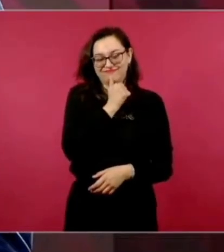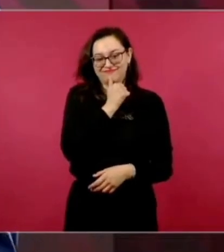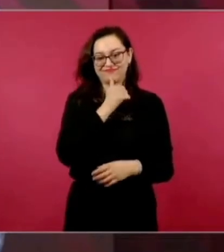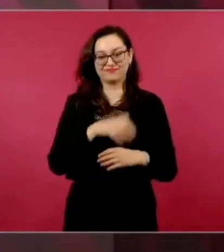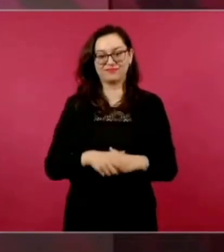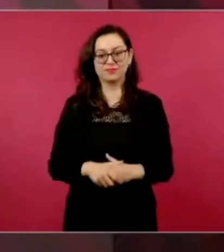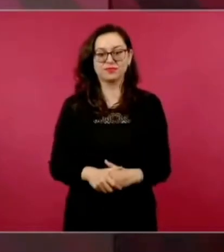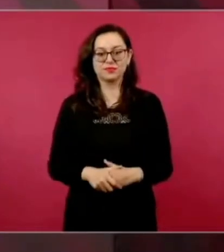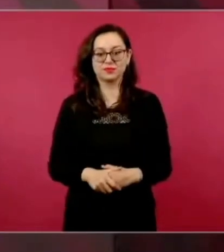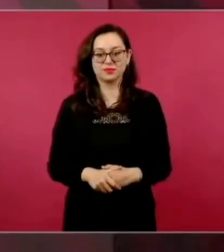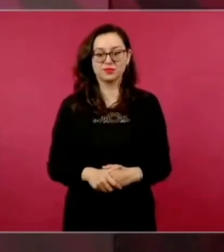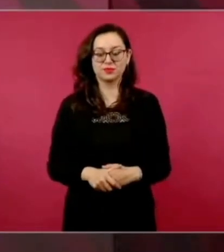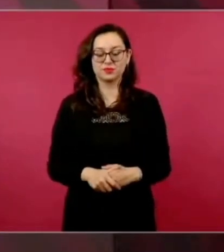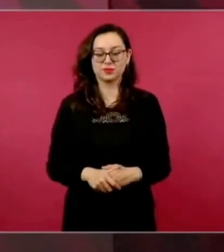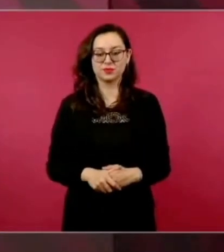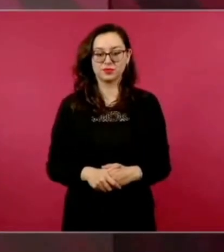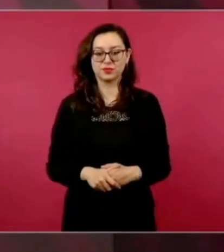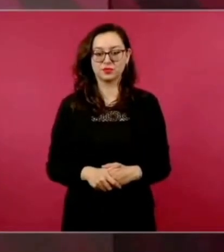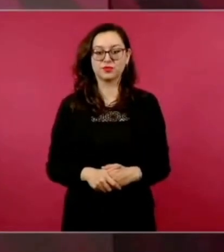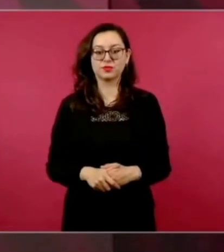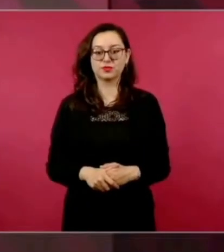Por eso,